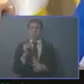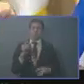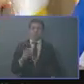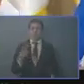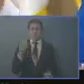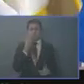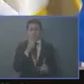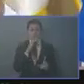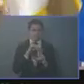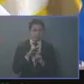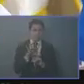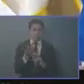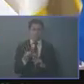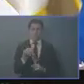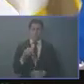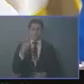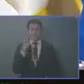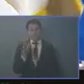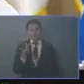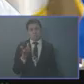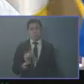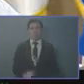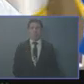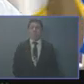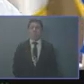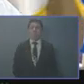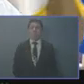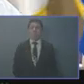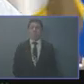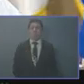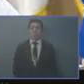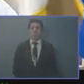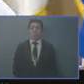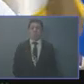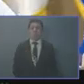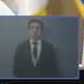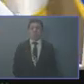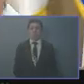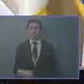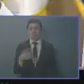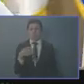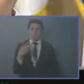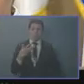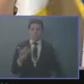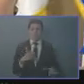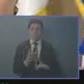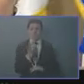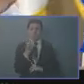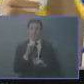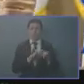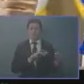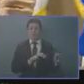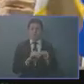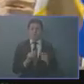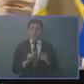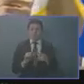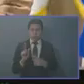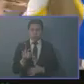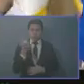contagio, como hoy día está ocurriendo. Eso es lo que habíamos logrado en cumplimiento,